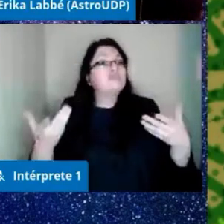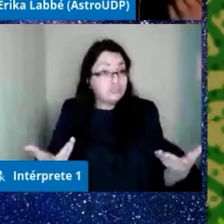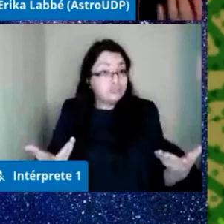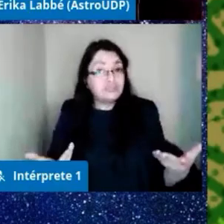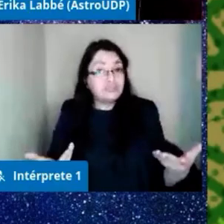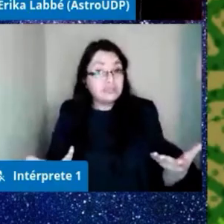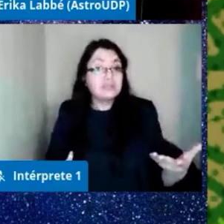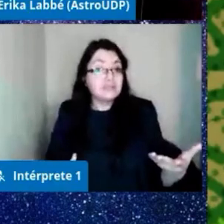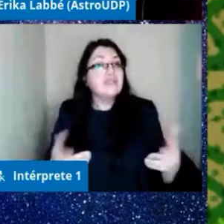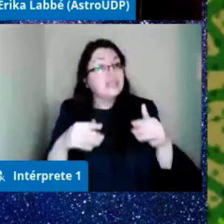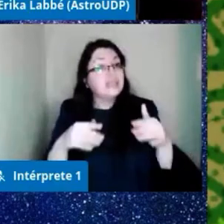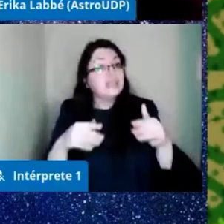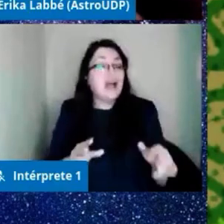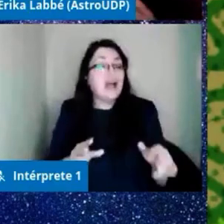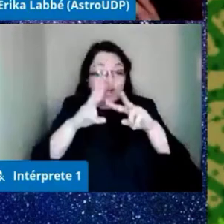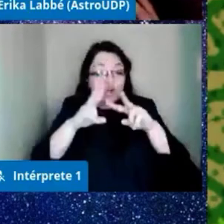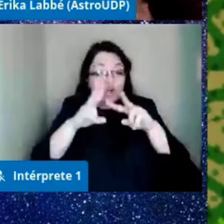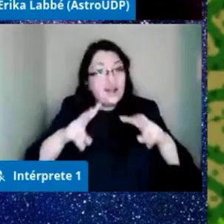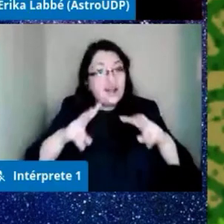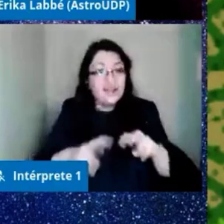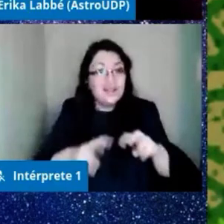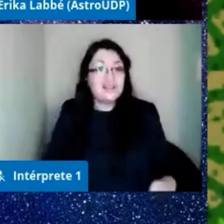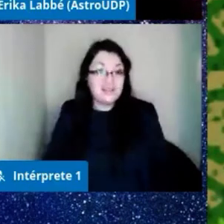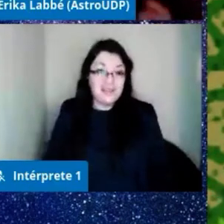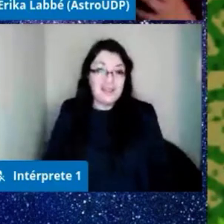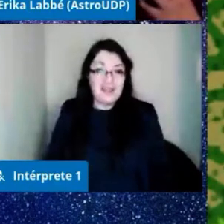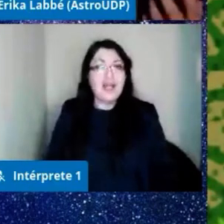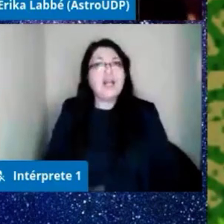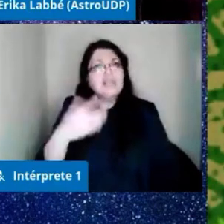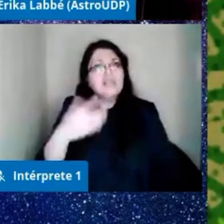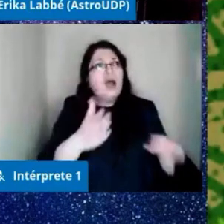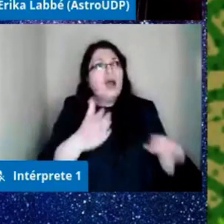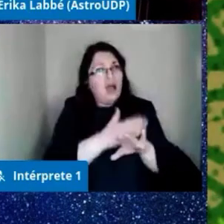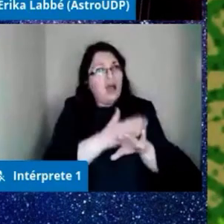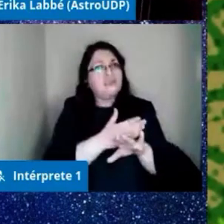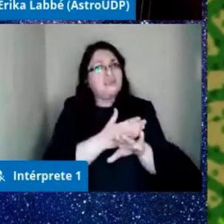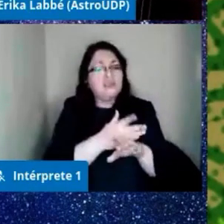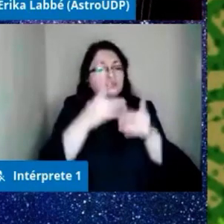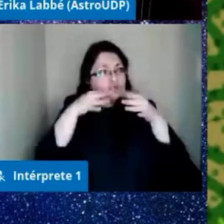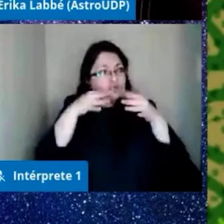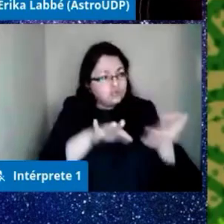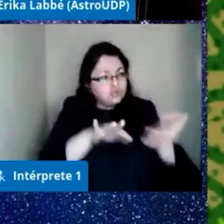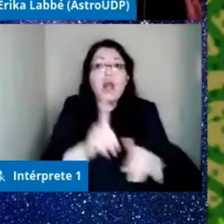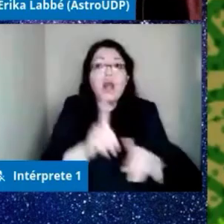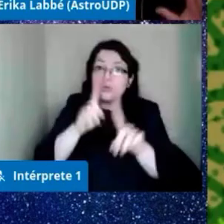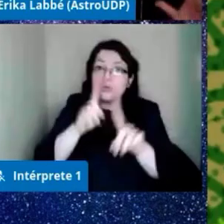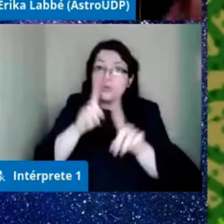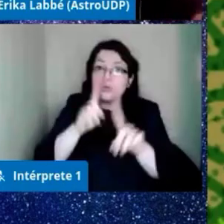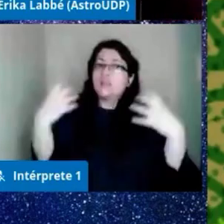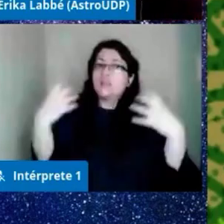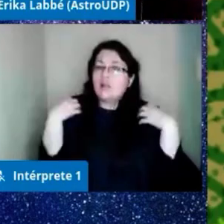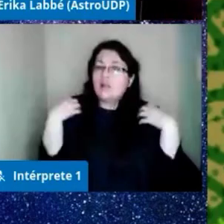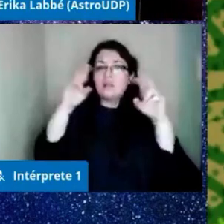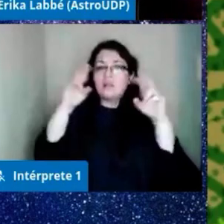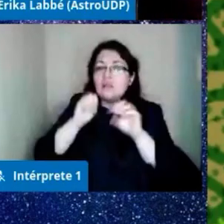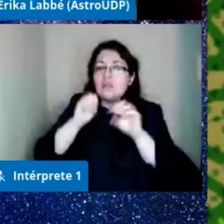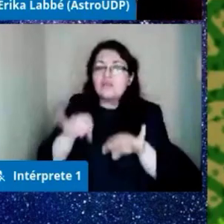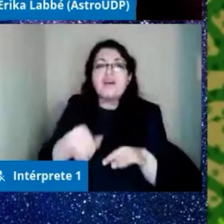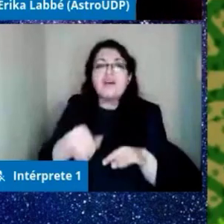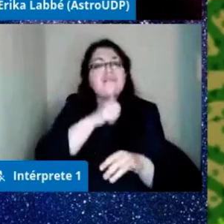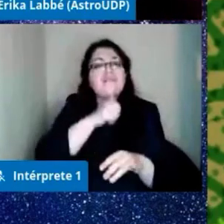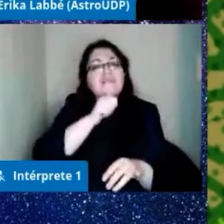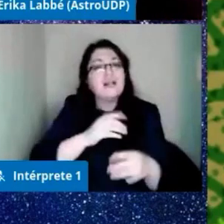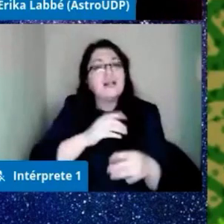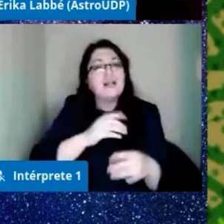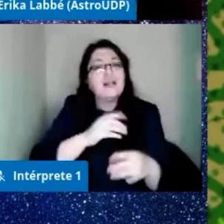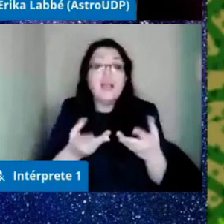directamente a la investigación. Estamos cubriendo ya la difusión, algunos están cubriendo también la educación, pero lo que falta es llegar a la